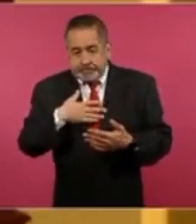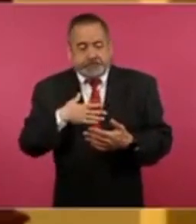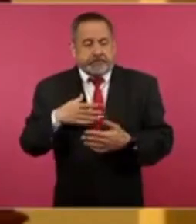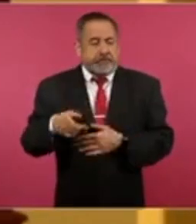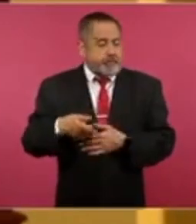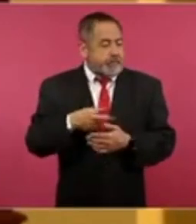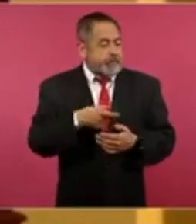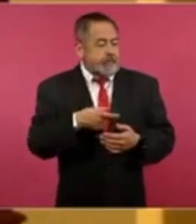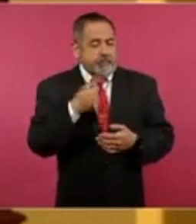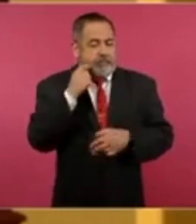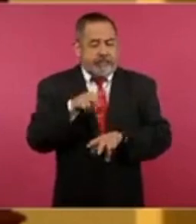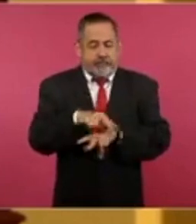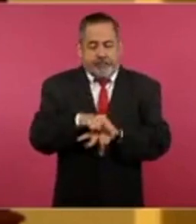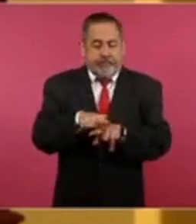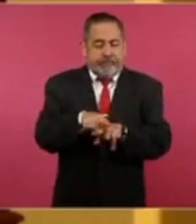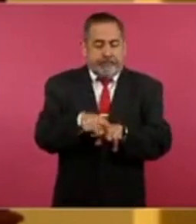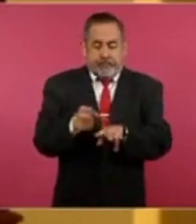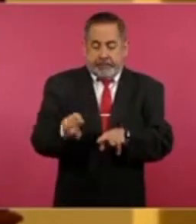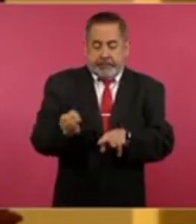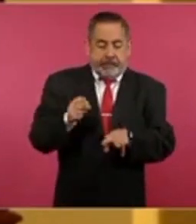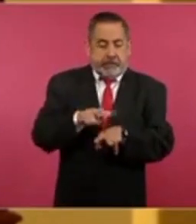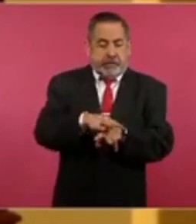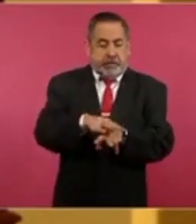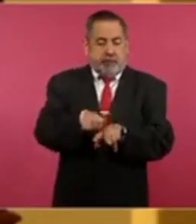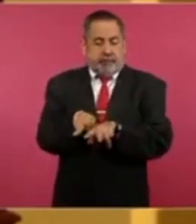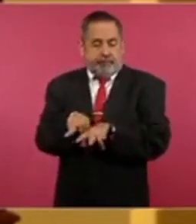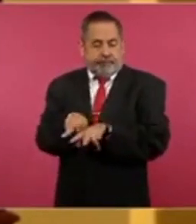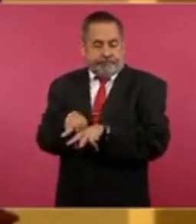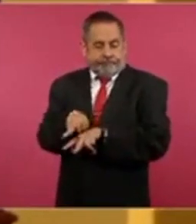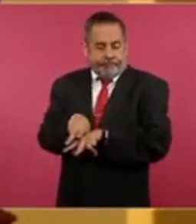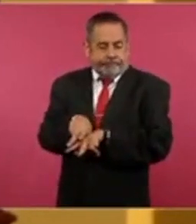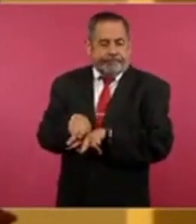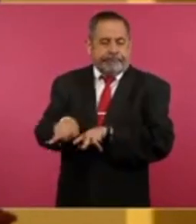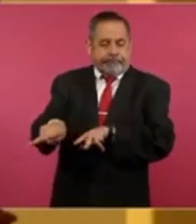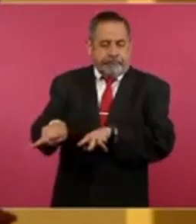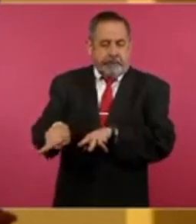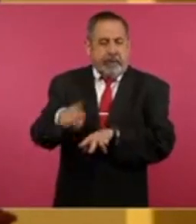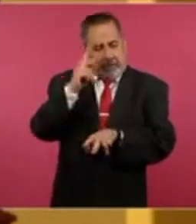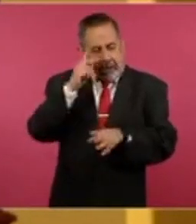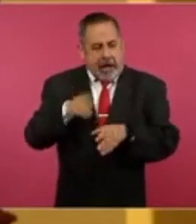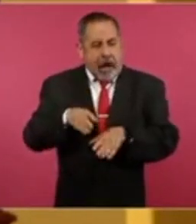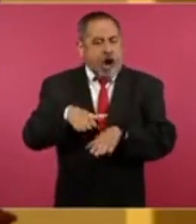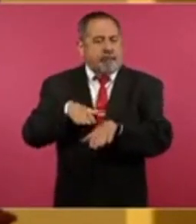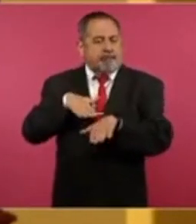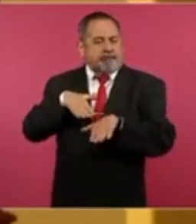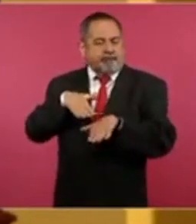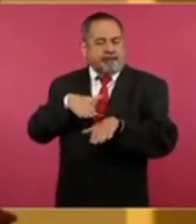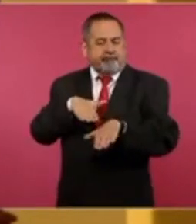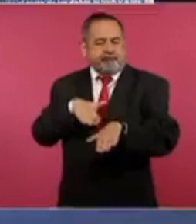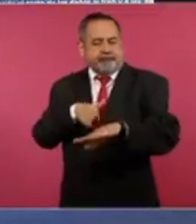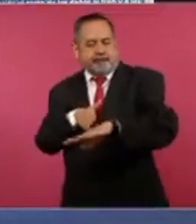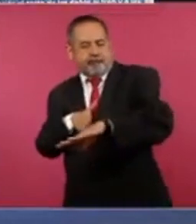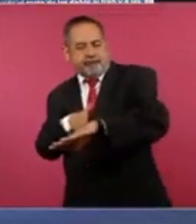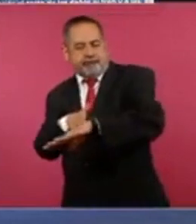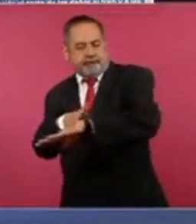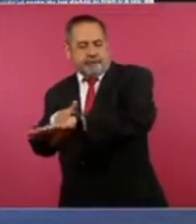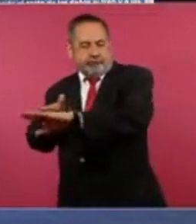desconectan el aparato, el clamp, hacen la modificación del aparato de vía y lo